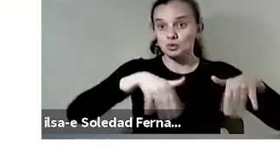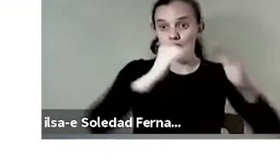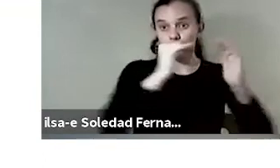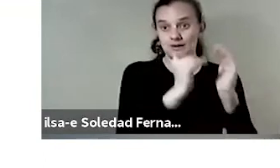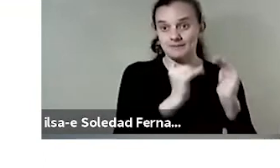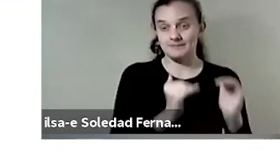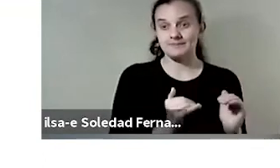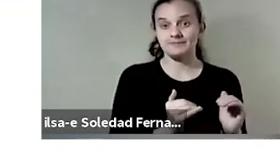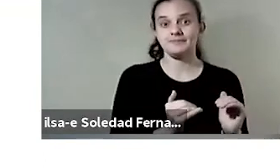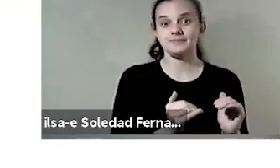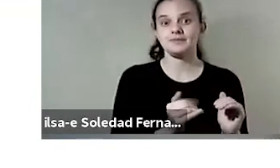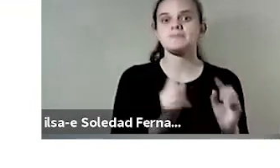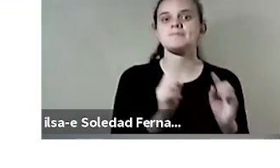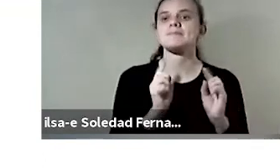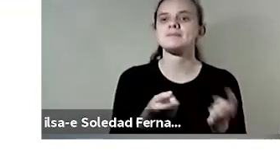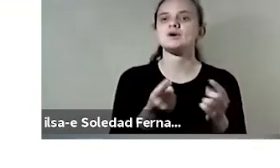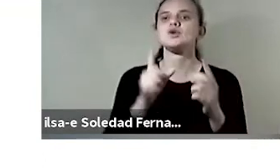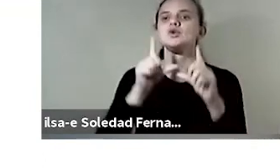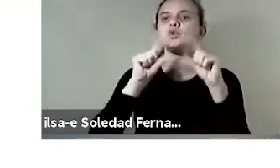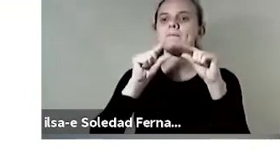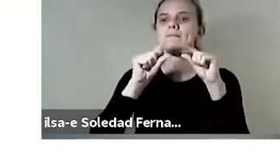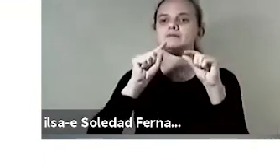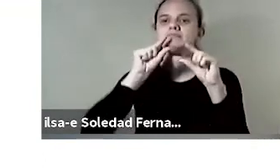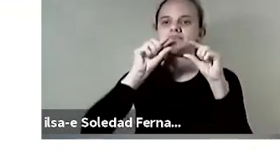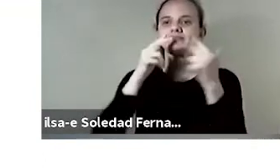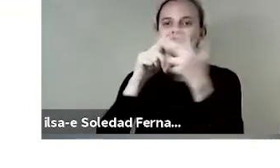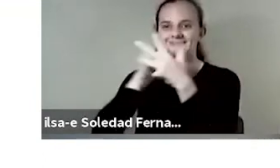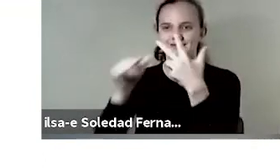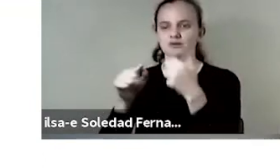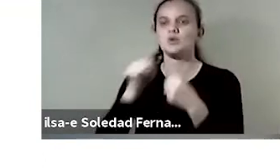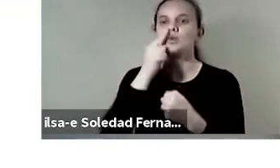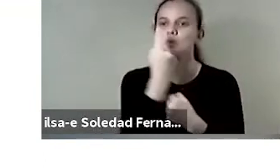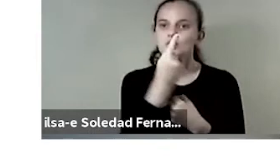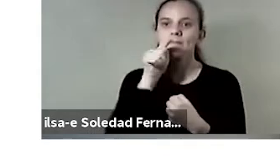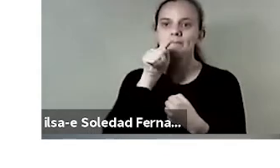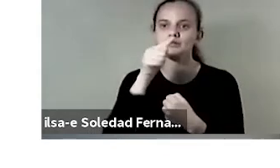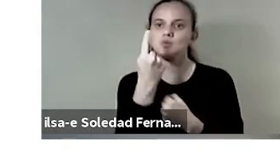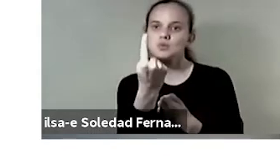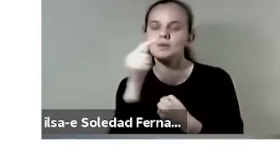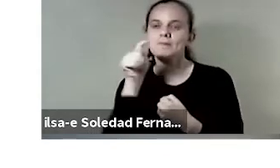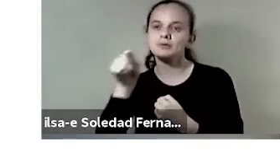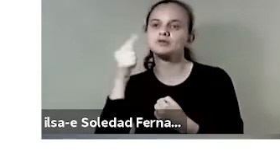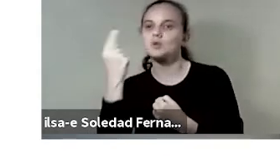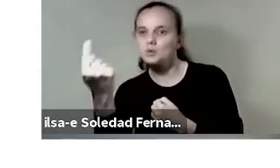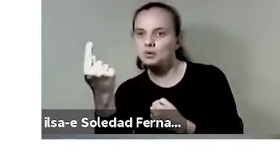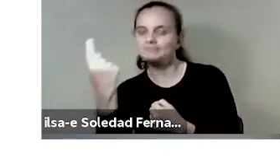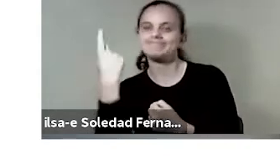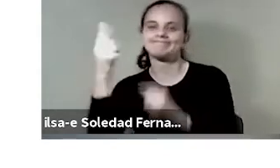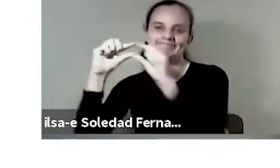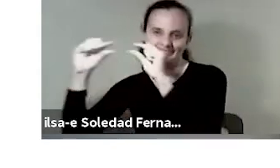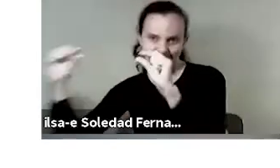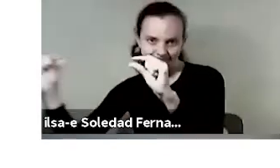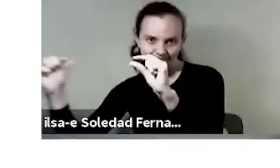Para explicar un poquito más la estructura, ¿sí? La estructura siempre va a estar, o los criterios siempre van a estar formados por 3 números. ¿Sí?